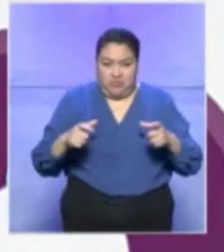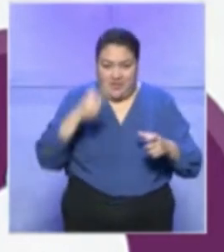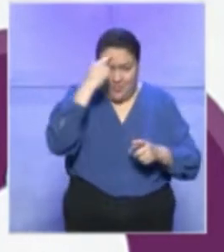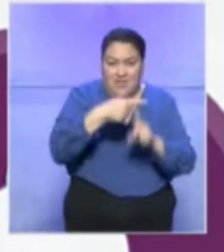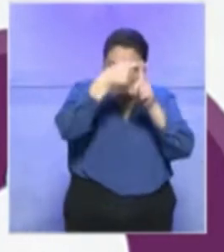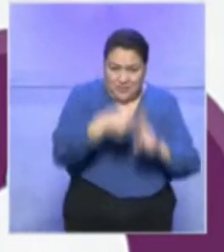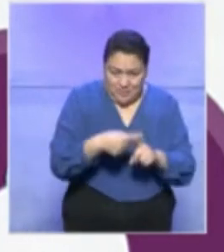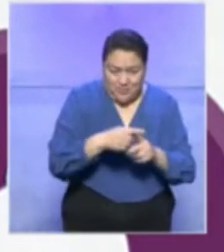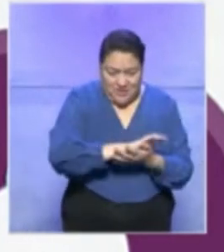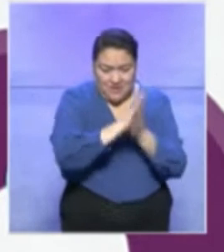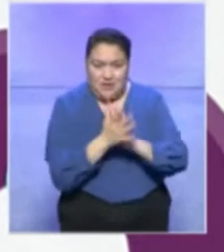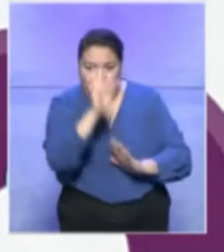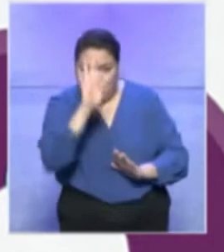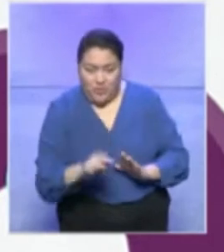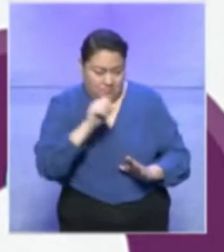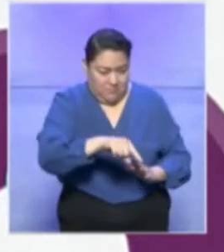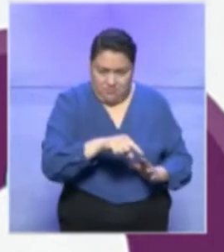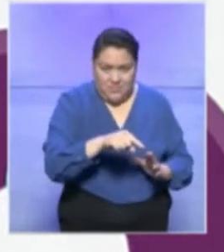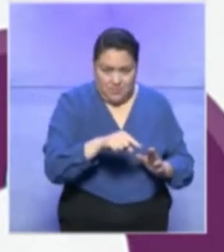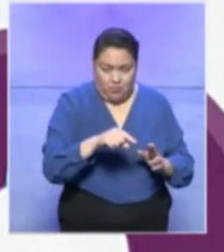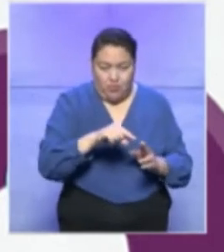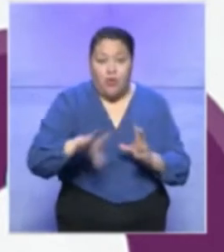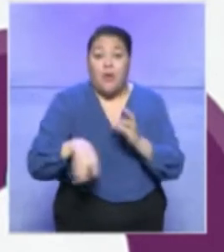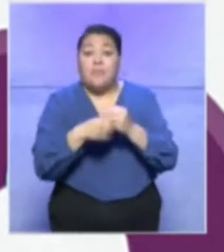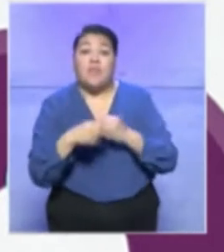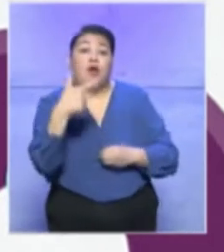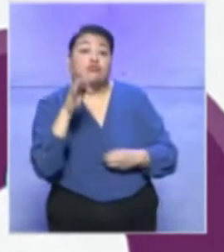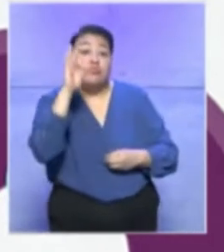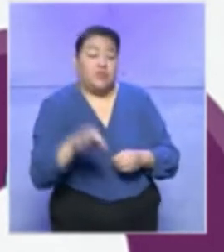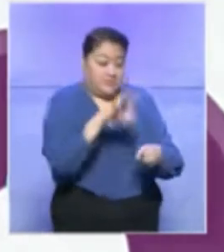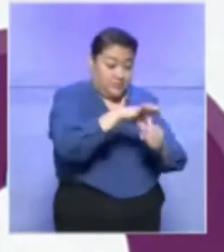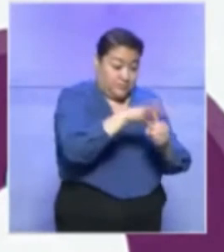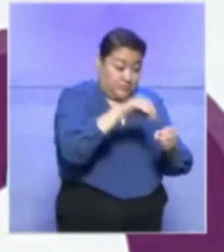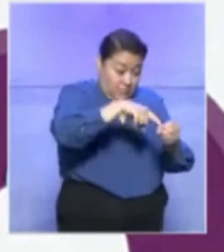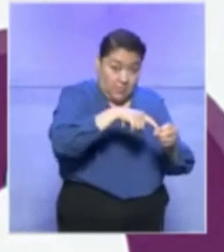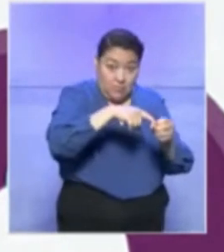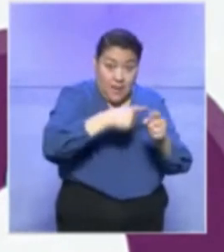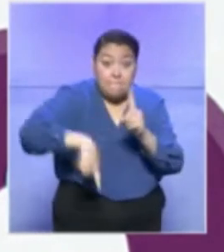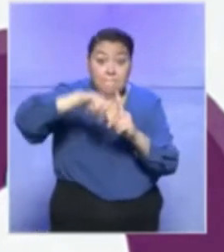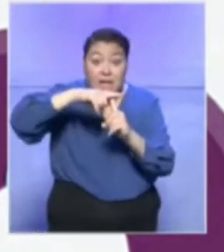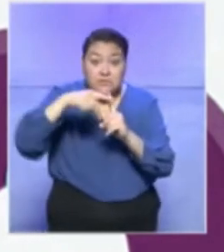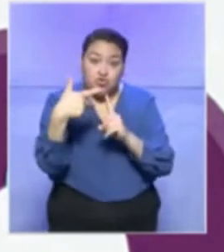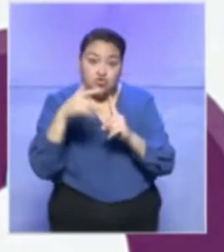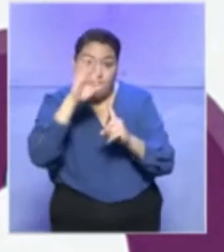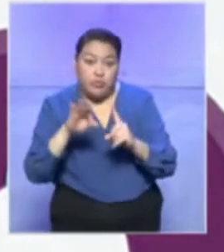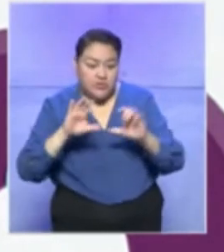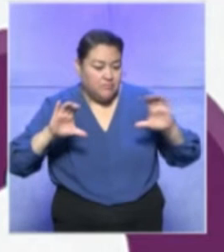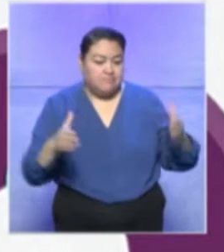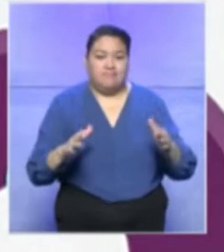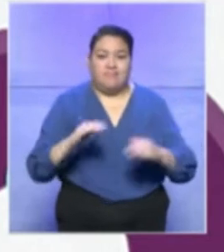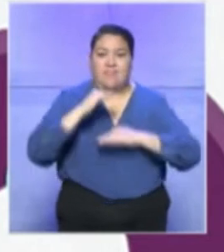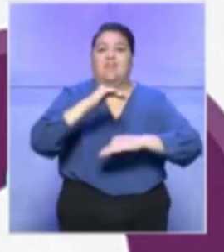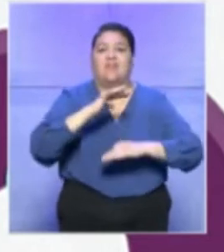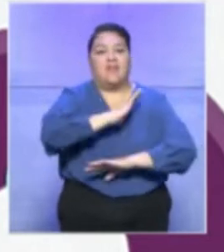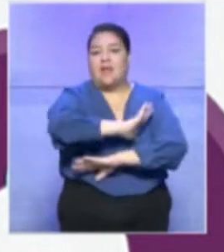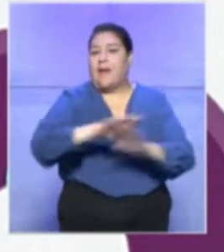del porcentaje de su votación nacional emitida más el 8%. Esta misma fórmula está prevista con esa